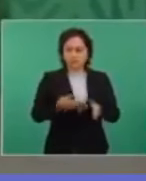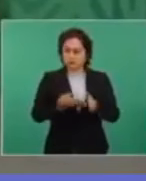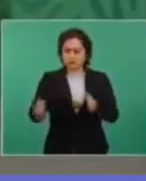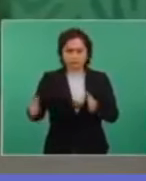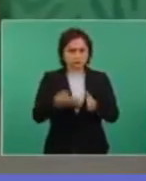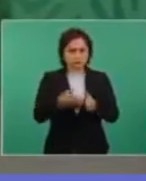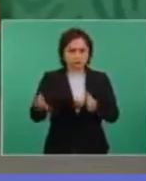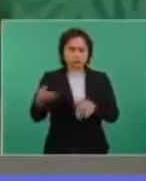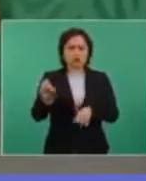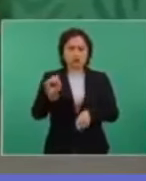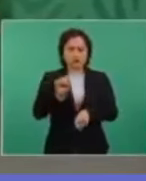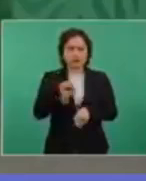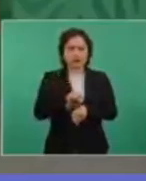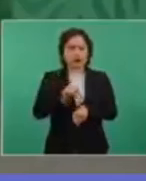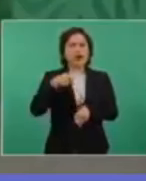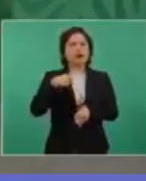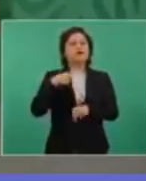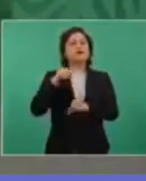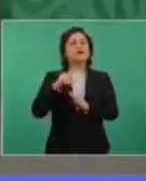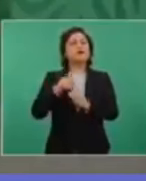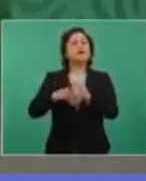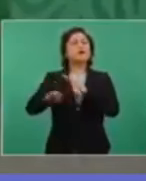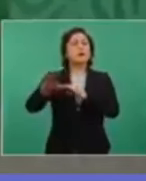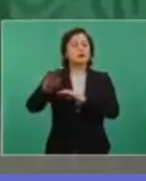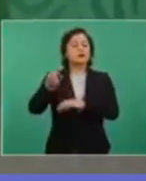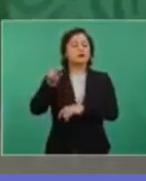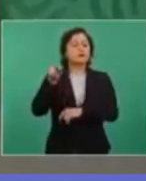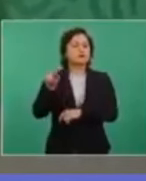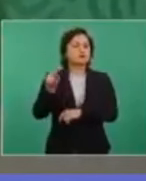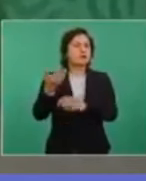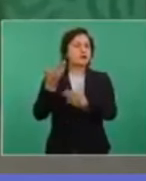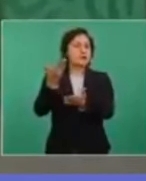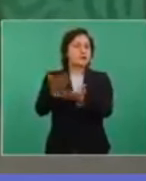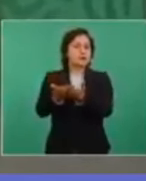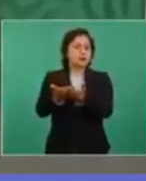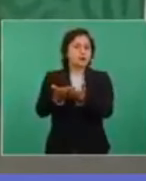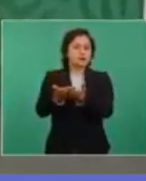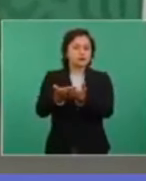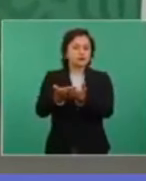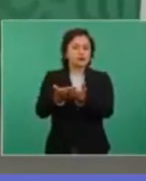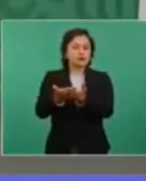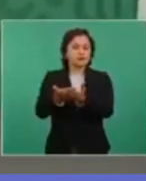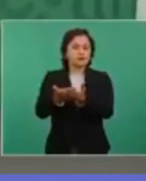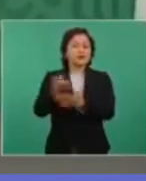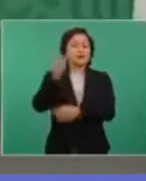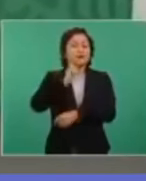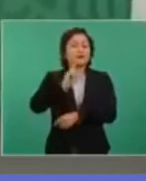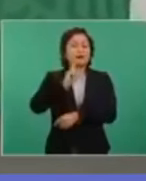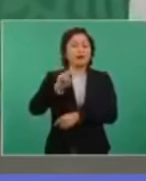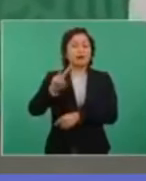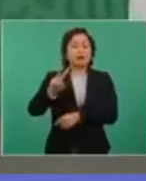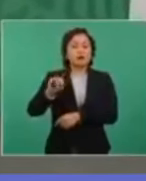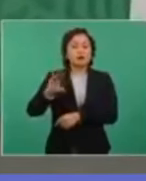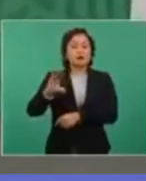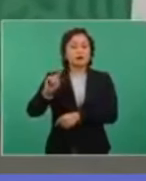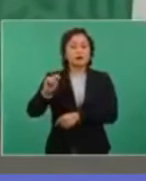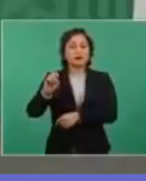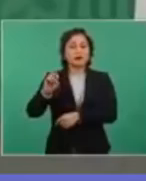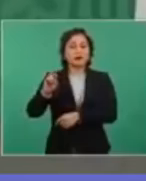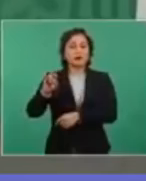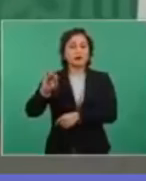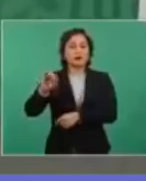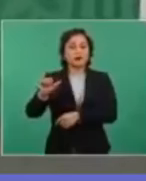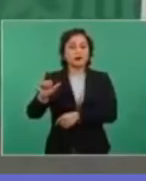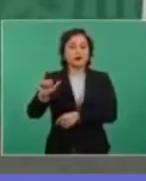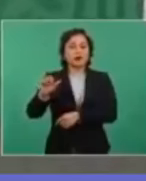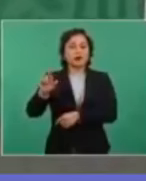semana la propuesta de Victoria Rodríguez Ceja,